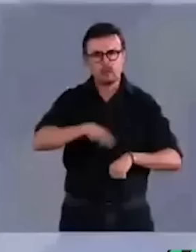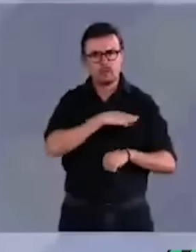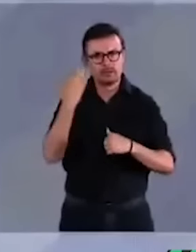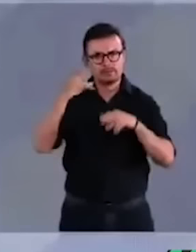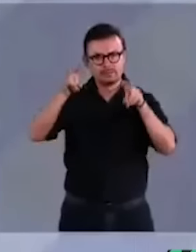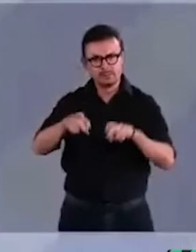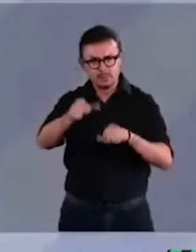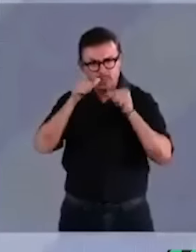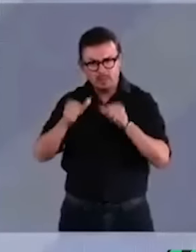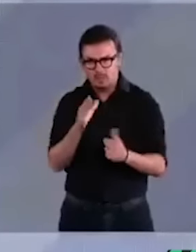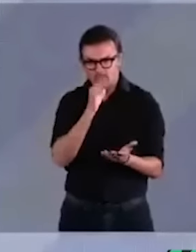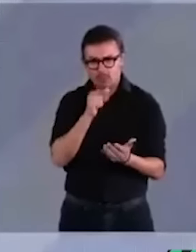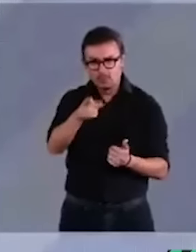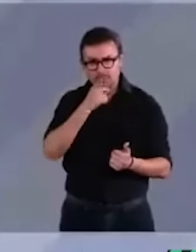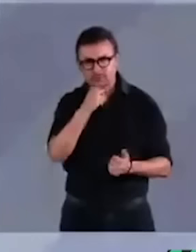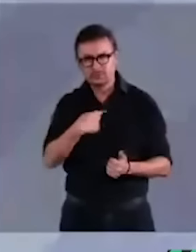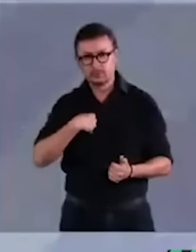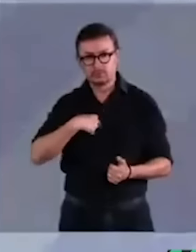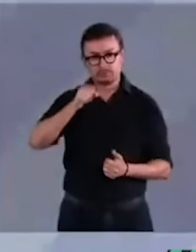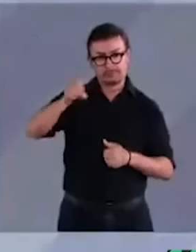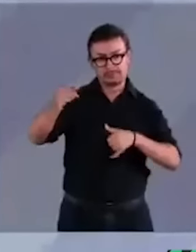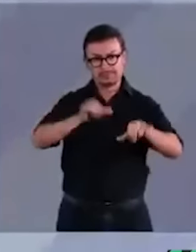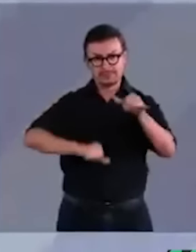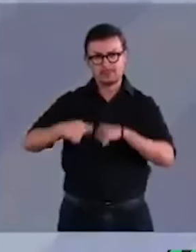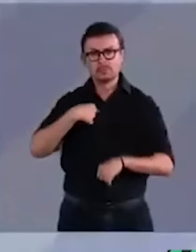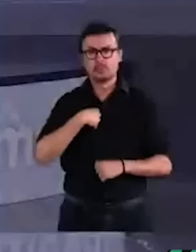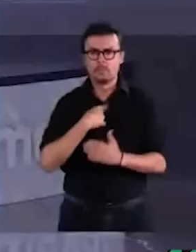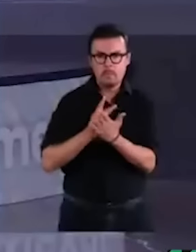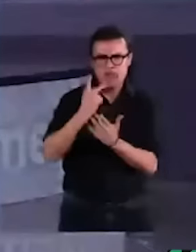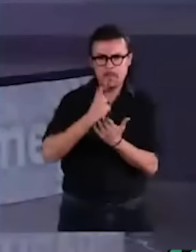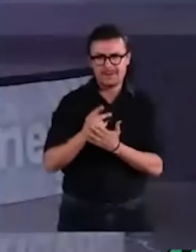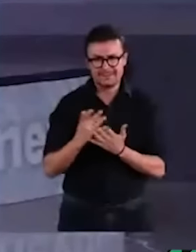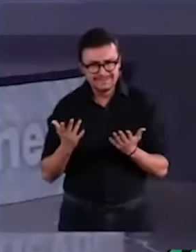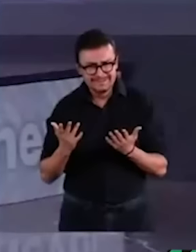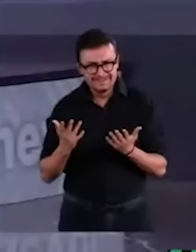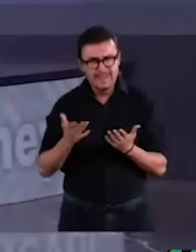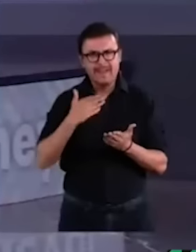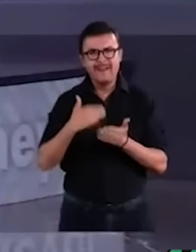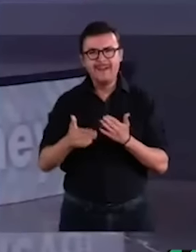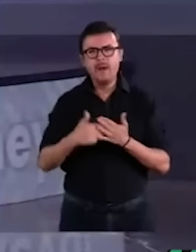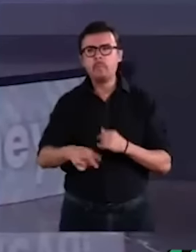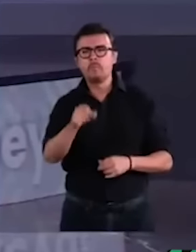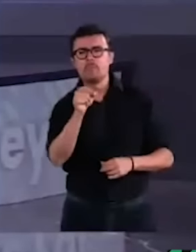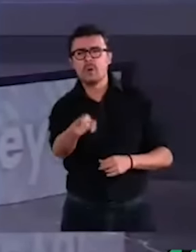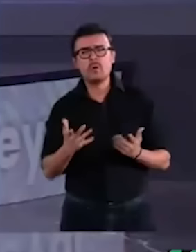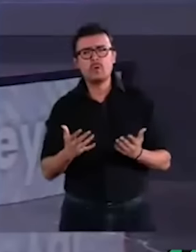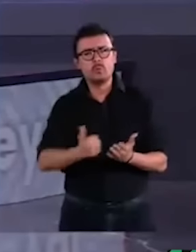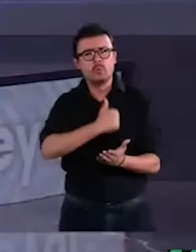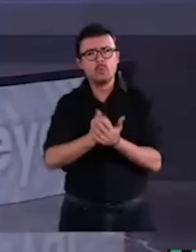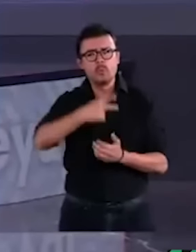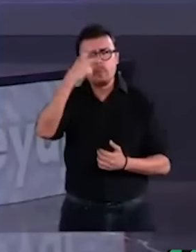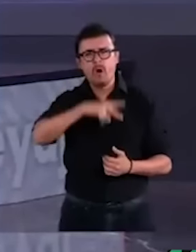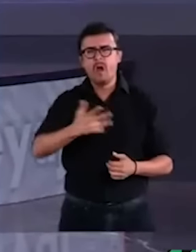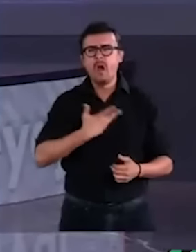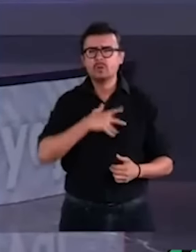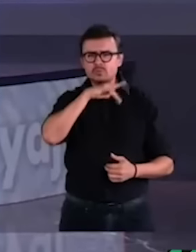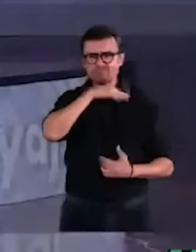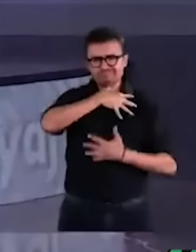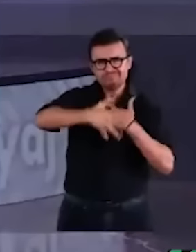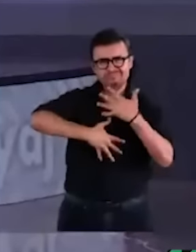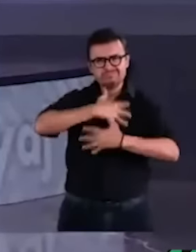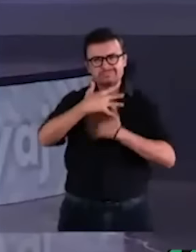Te dices científica, presumes tus premios y hoy seguimos con contingencias ambientales. Cerramos.